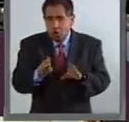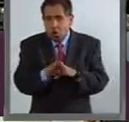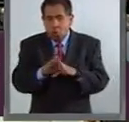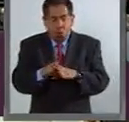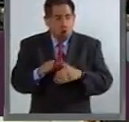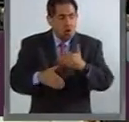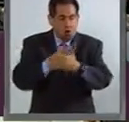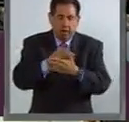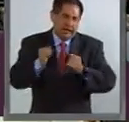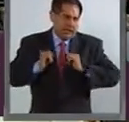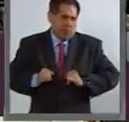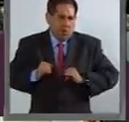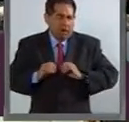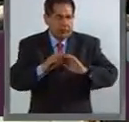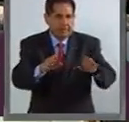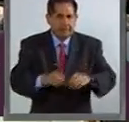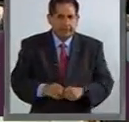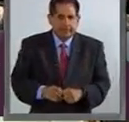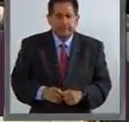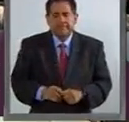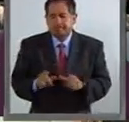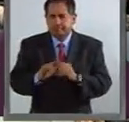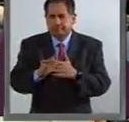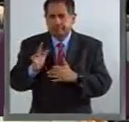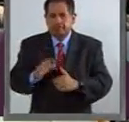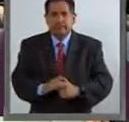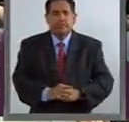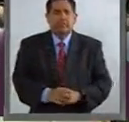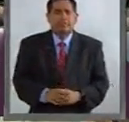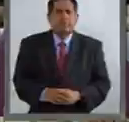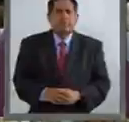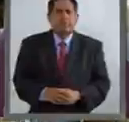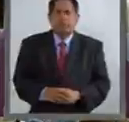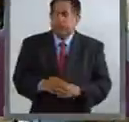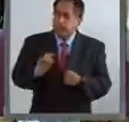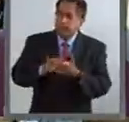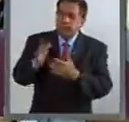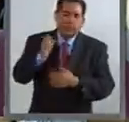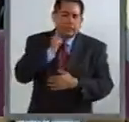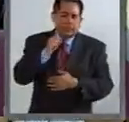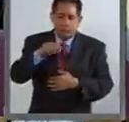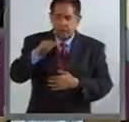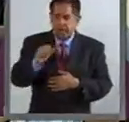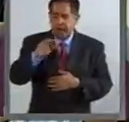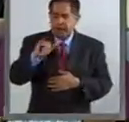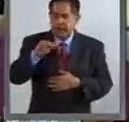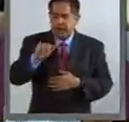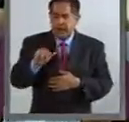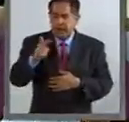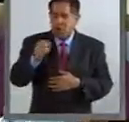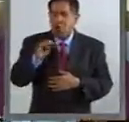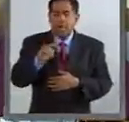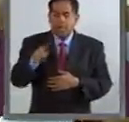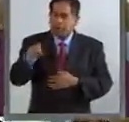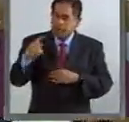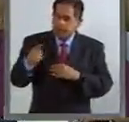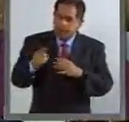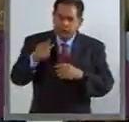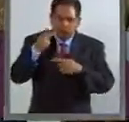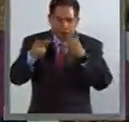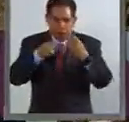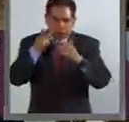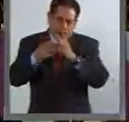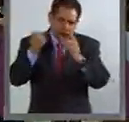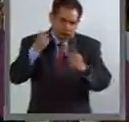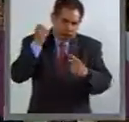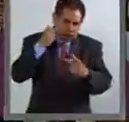manera individual. Muchas gracias. Muchas gracias a usted, senadora Mariana Gómez del Campo, por su participación